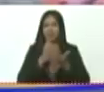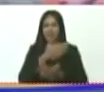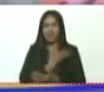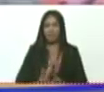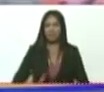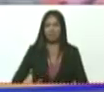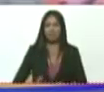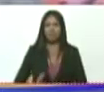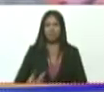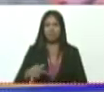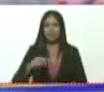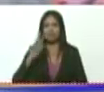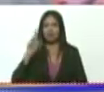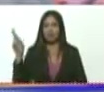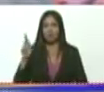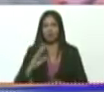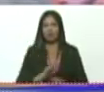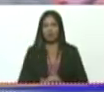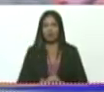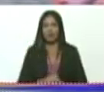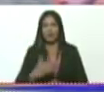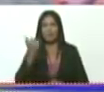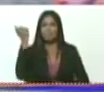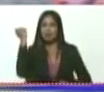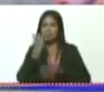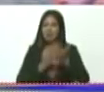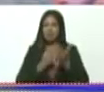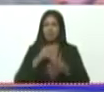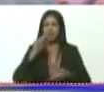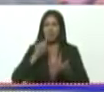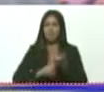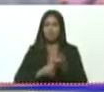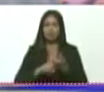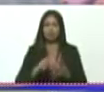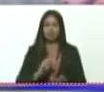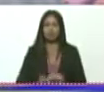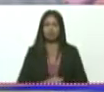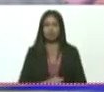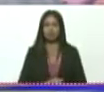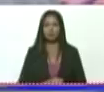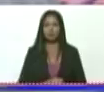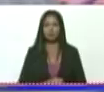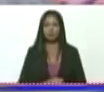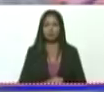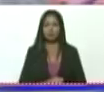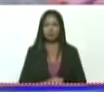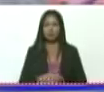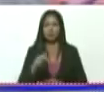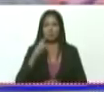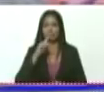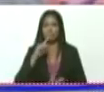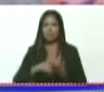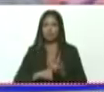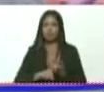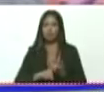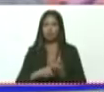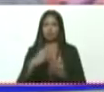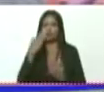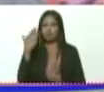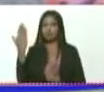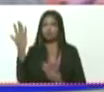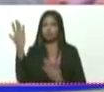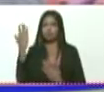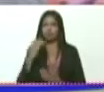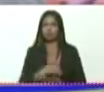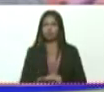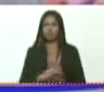la República? Matar a la esposa del presidente de la República. Aquí está mi esposa, Silvia Flores.